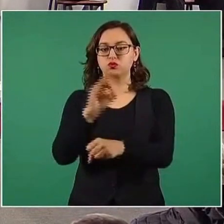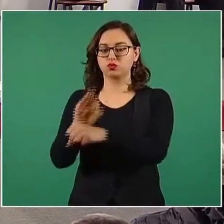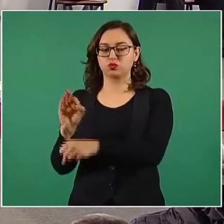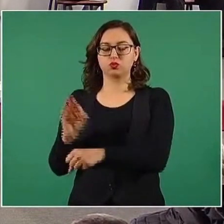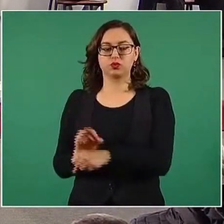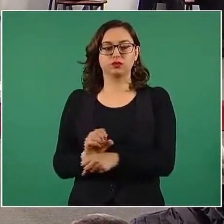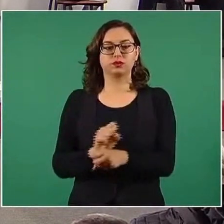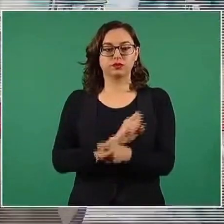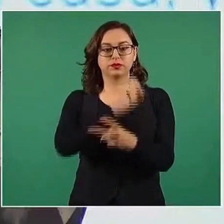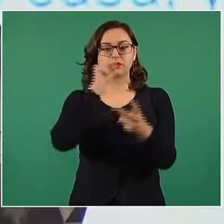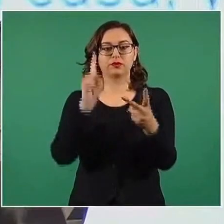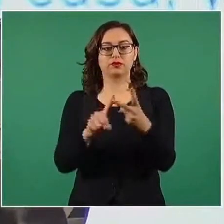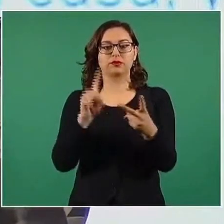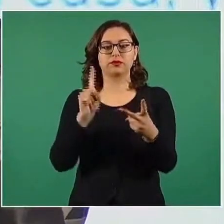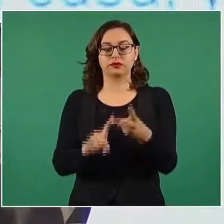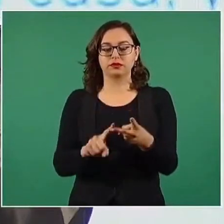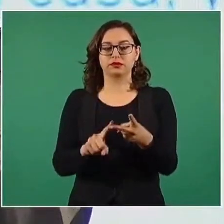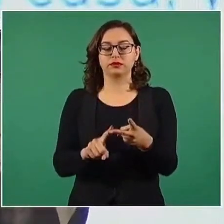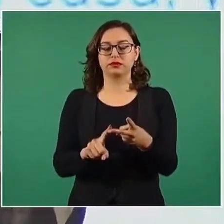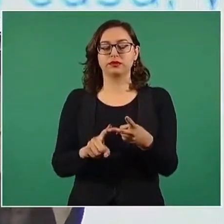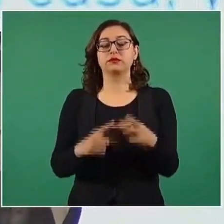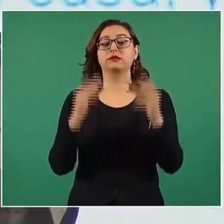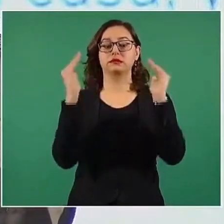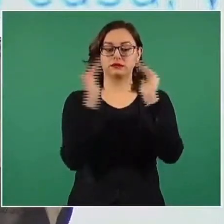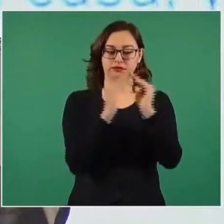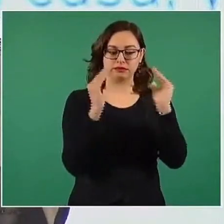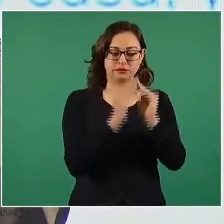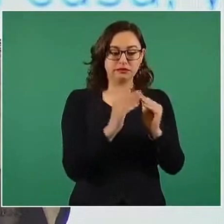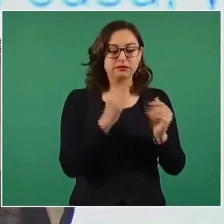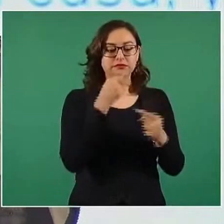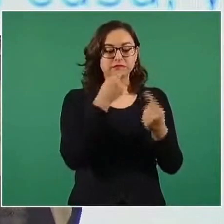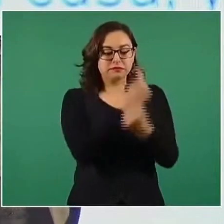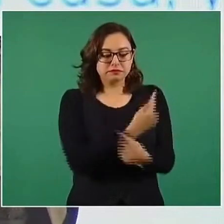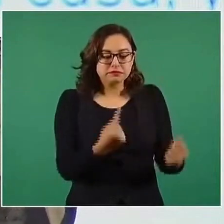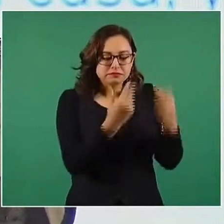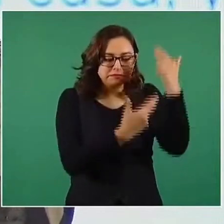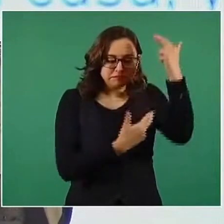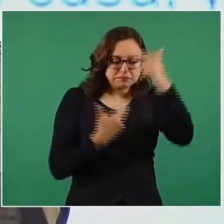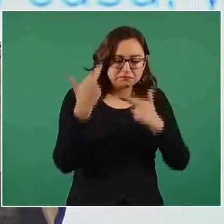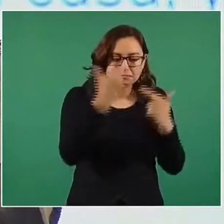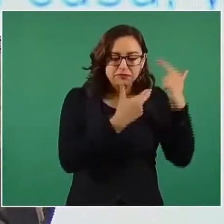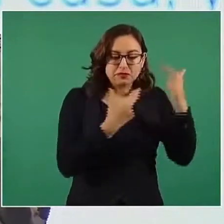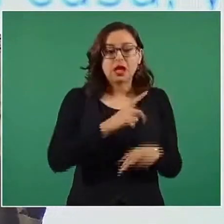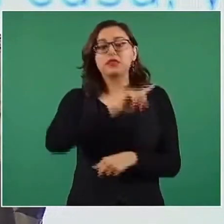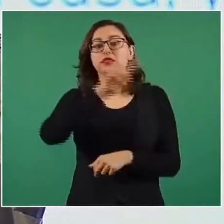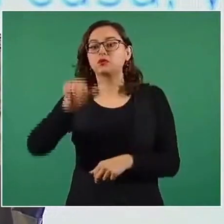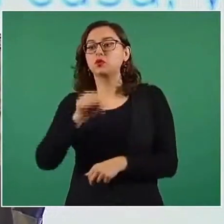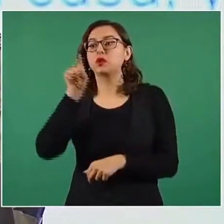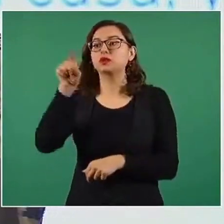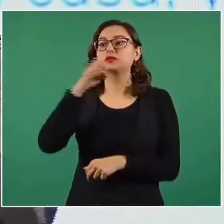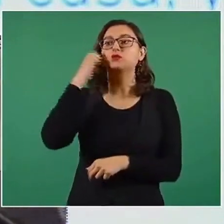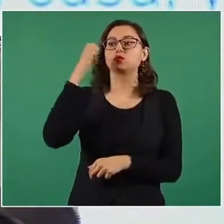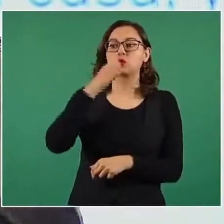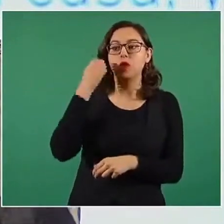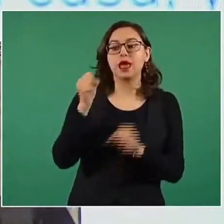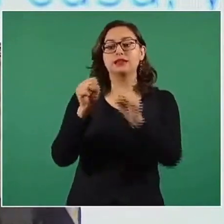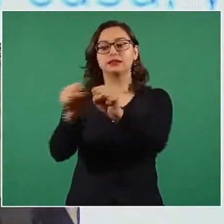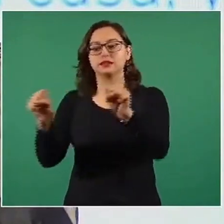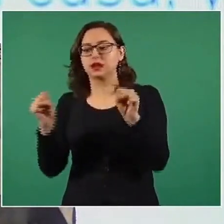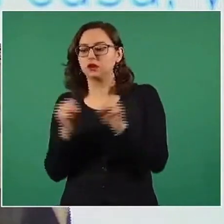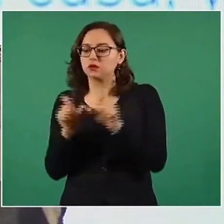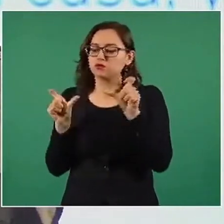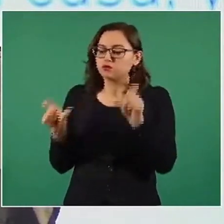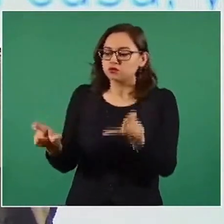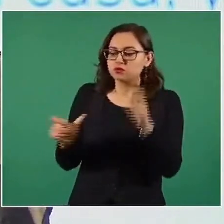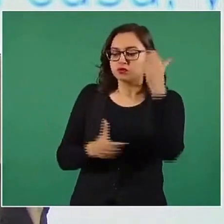Segundo, establecerse el filtro de salud en casa y participar en los filtros de la escuela y del salón de clases. Si ustedes